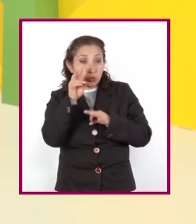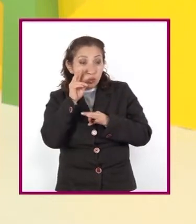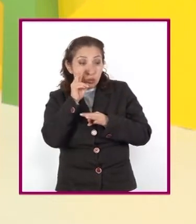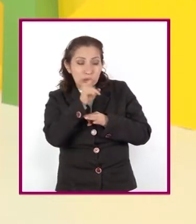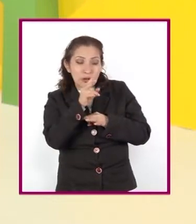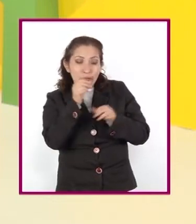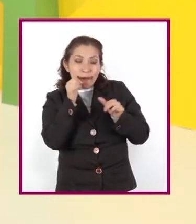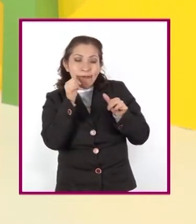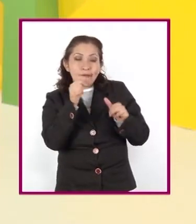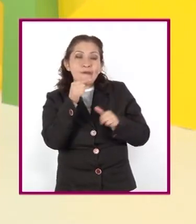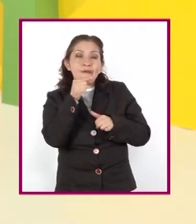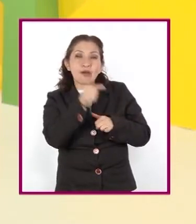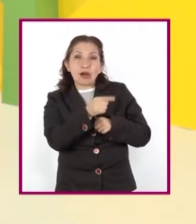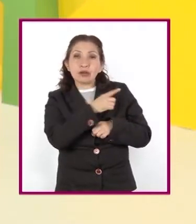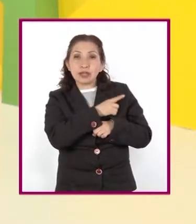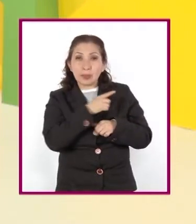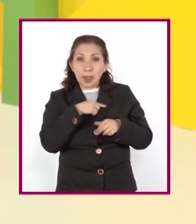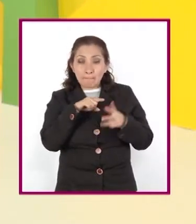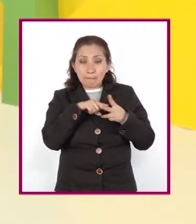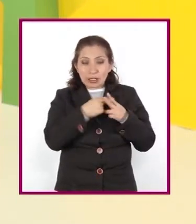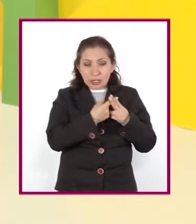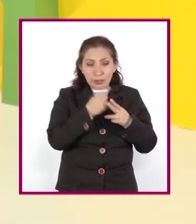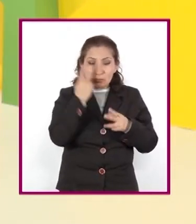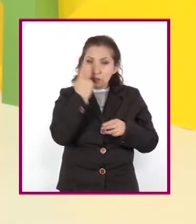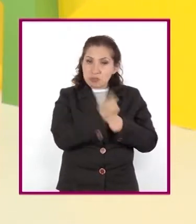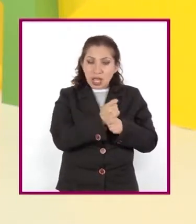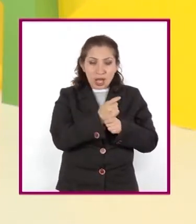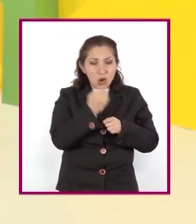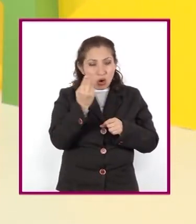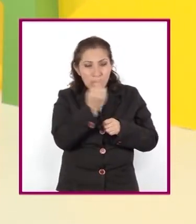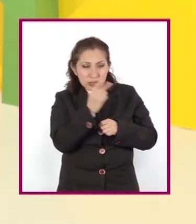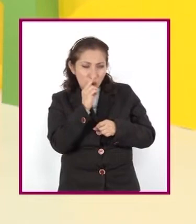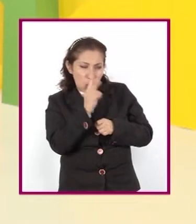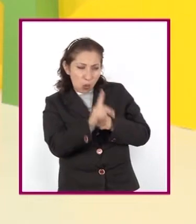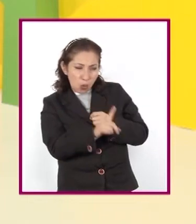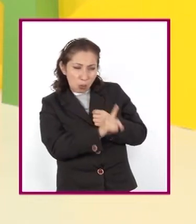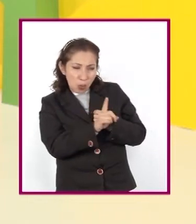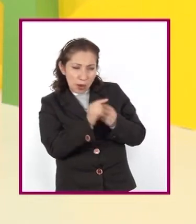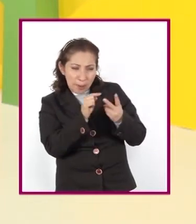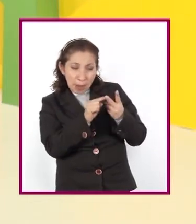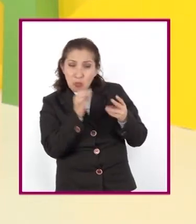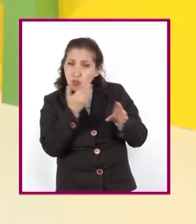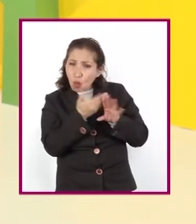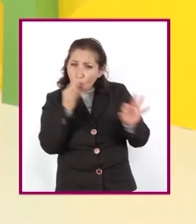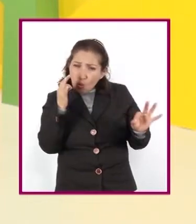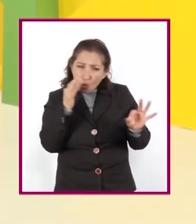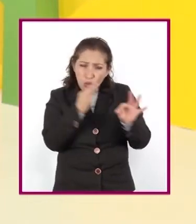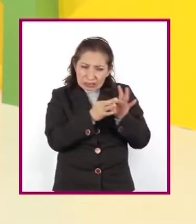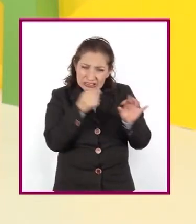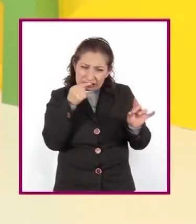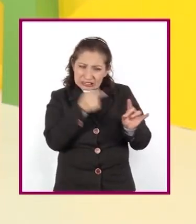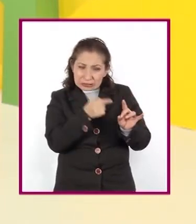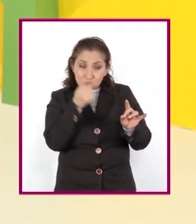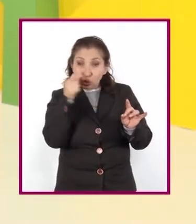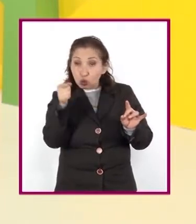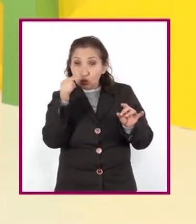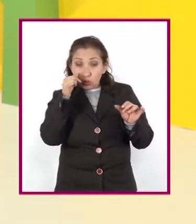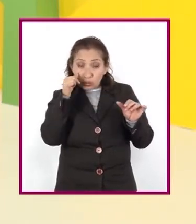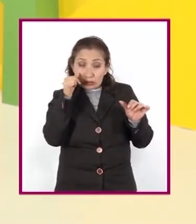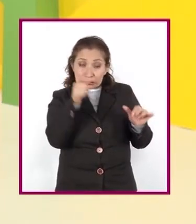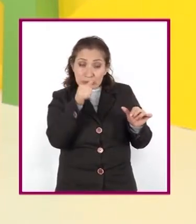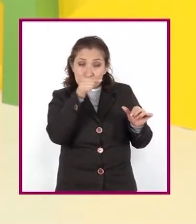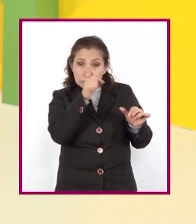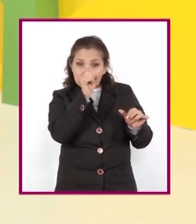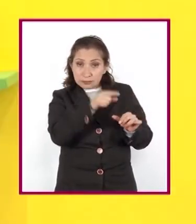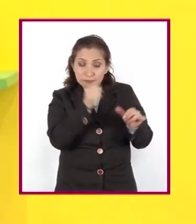considerar es que deben partir de una situación, necesidad o problema muy concreto que les permita centrar su atención en